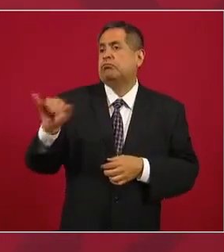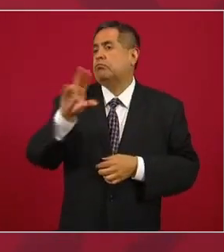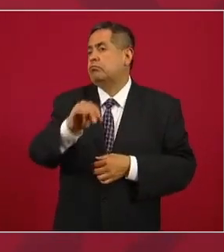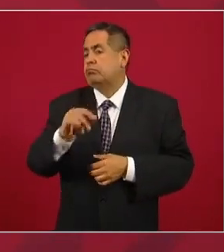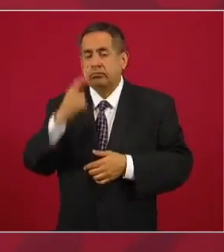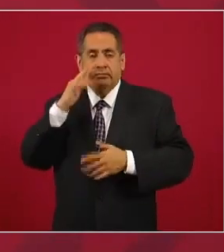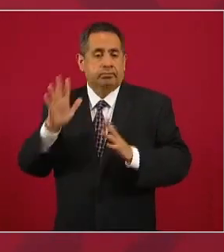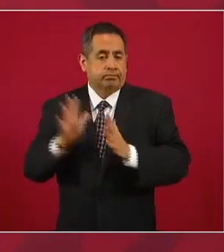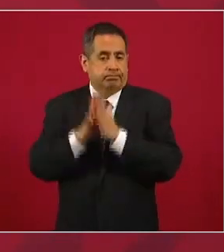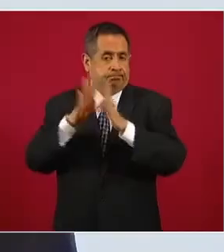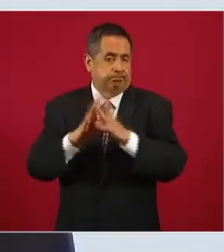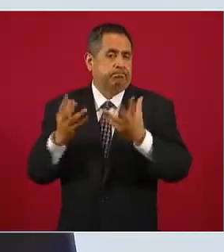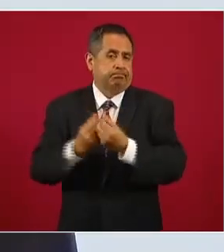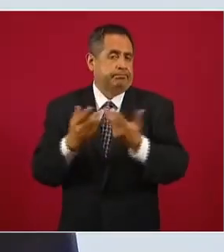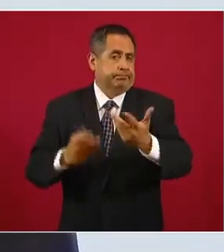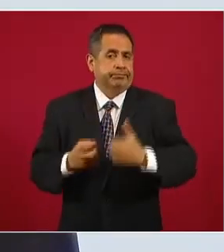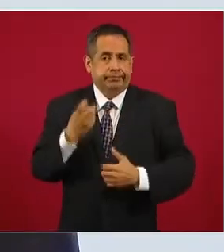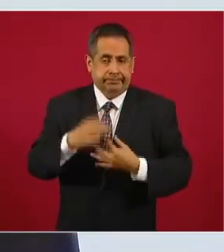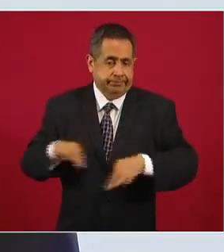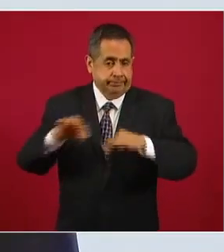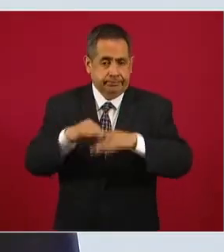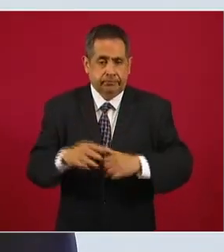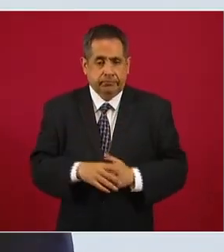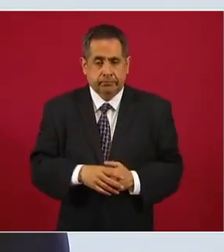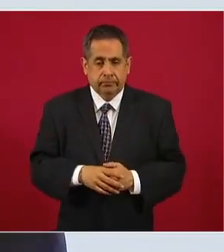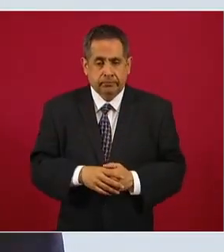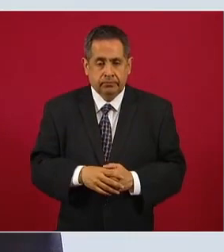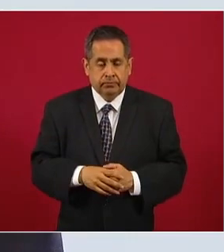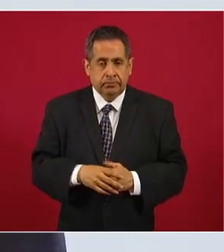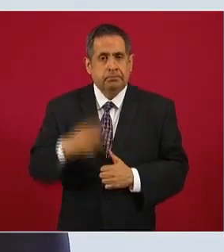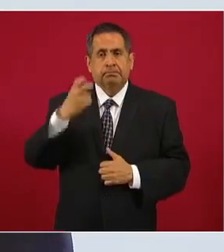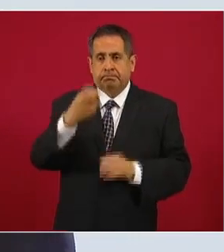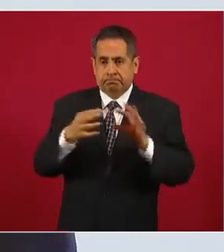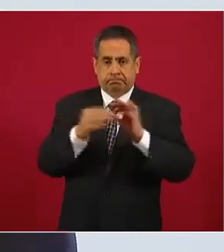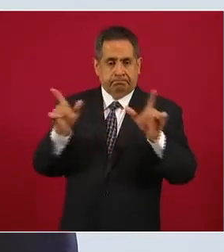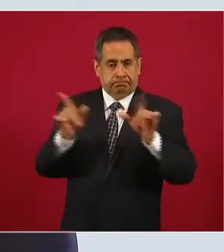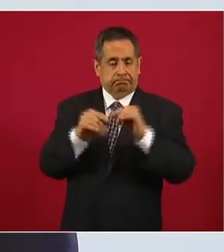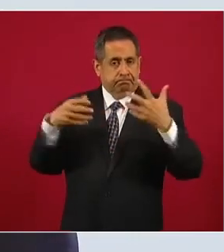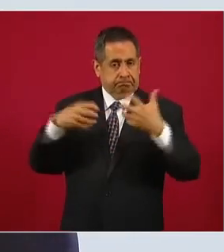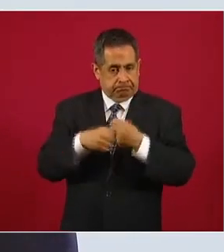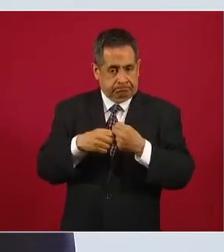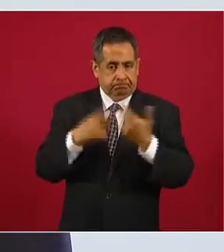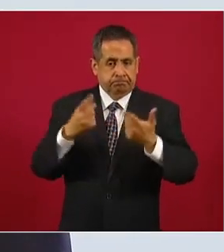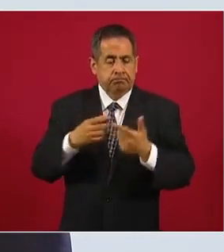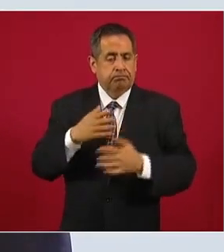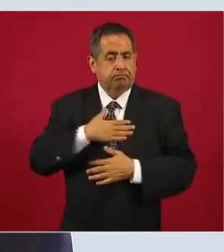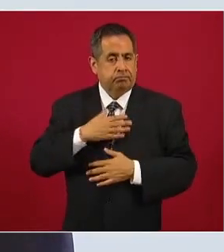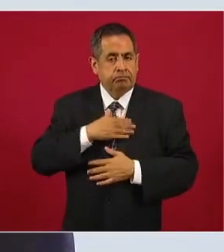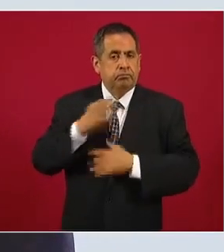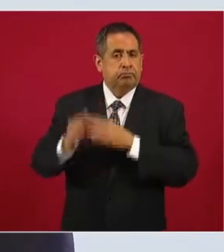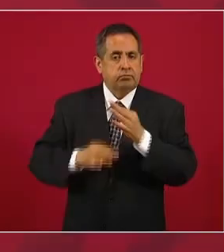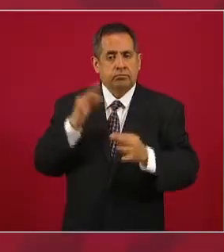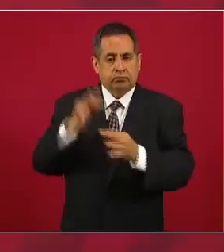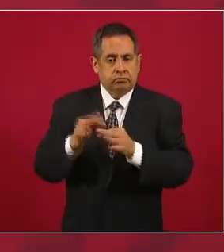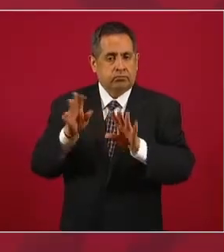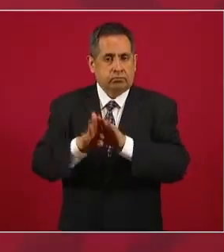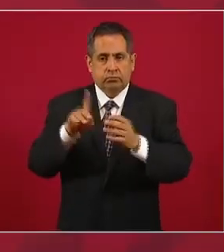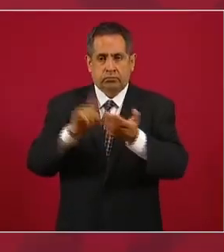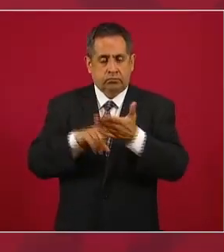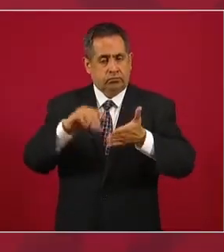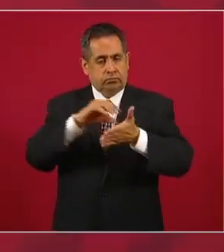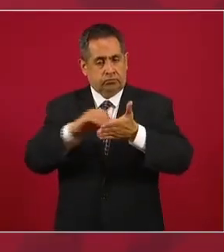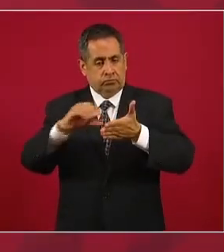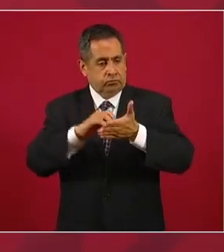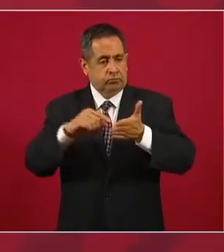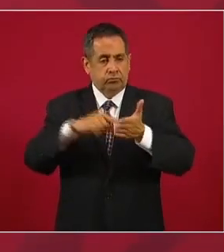de participación ciudadana. En consecuencia, y en cumplimiento